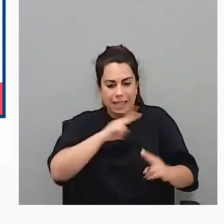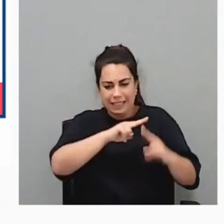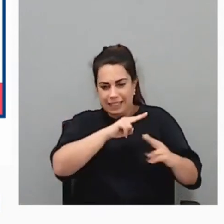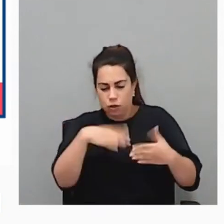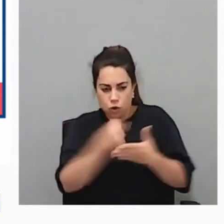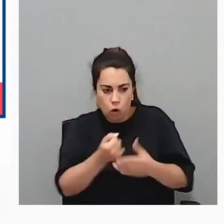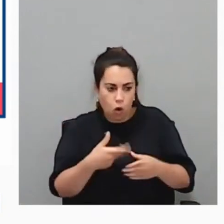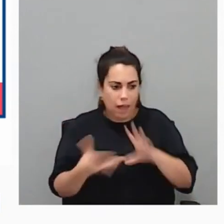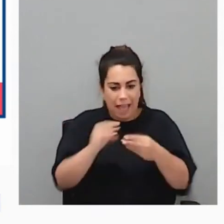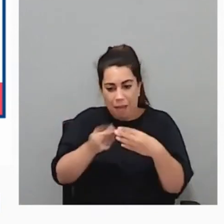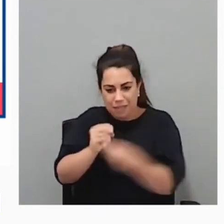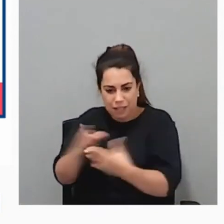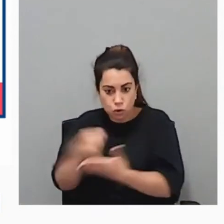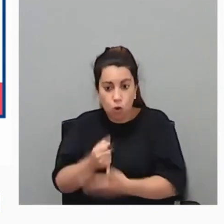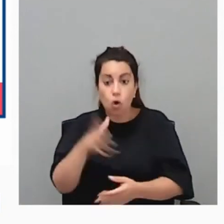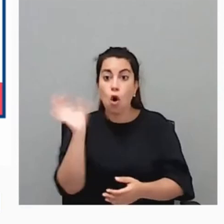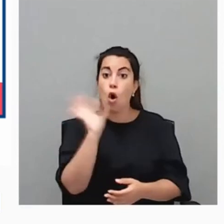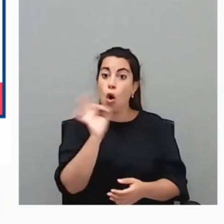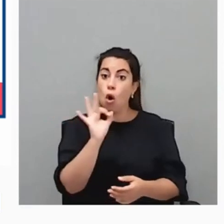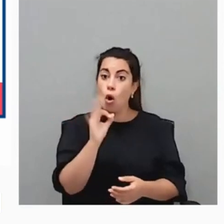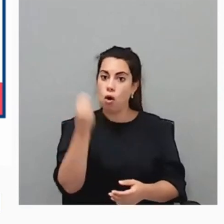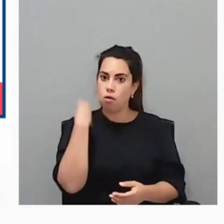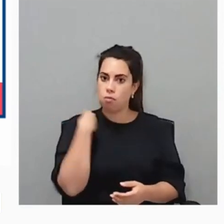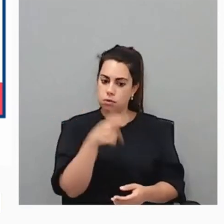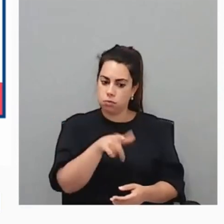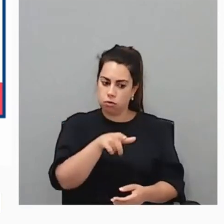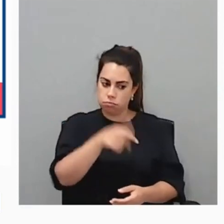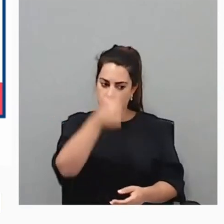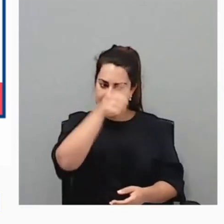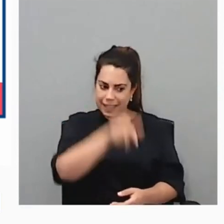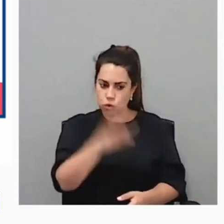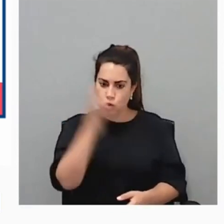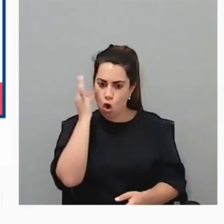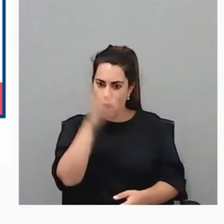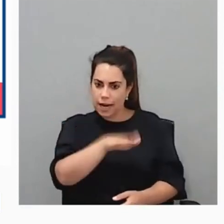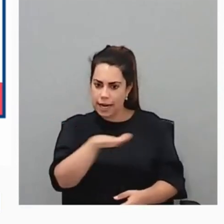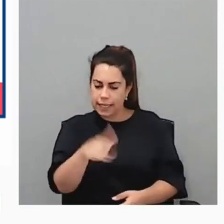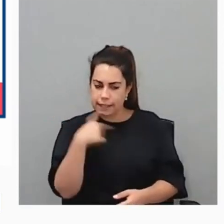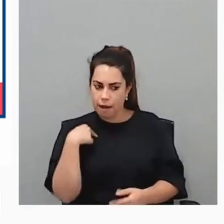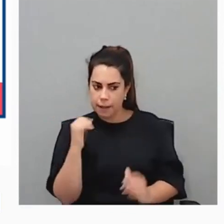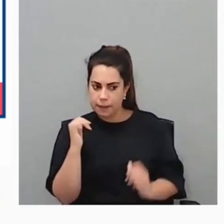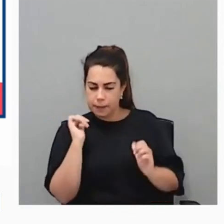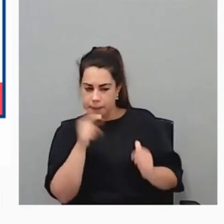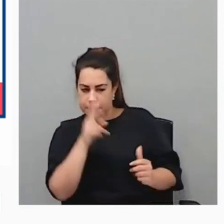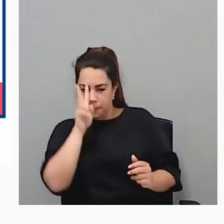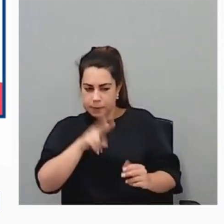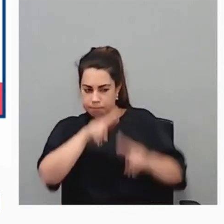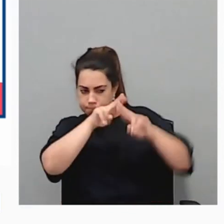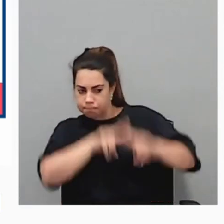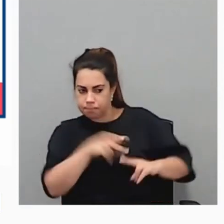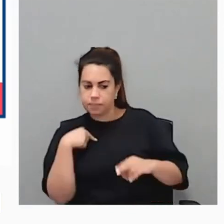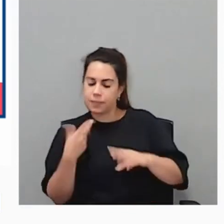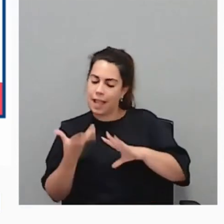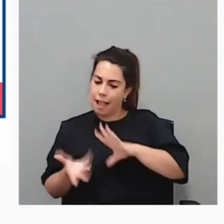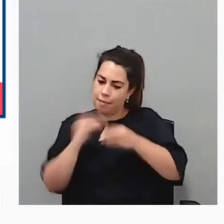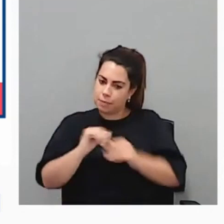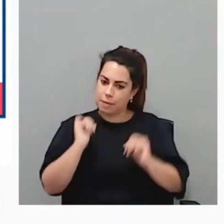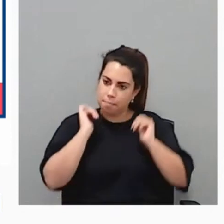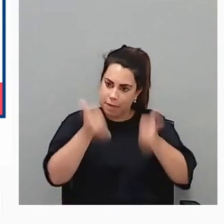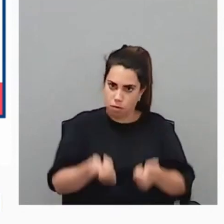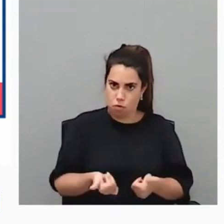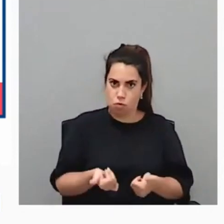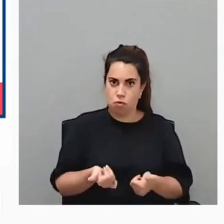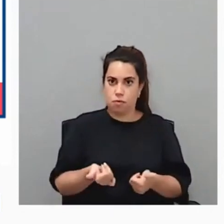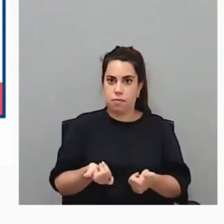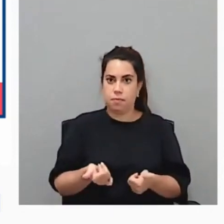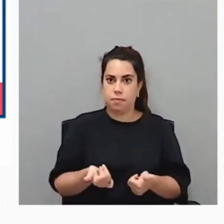empezar a hacer adaptaciones para ese niño o esa niña que se sale un poco de la norma, ¿no?, o de lo que está definido por la